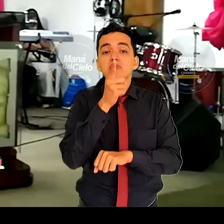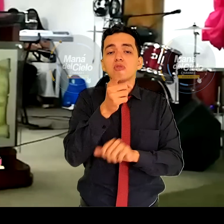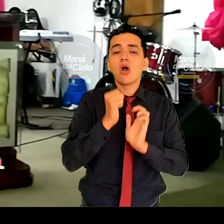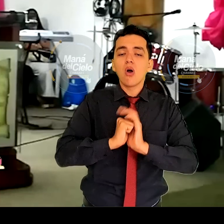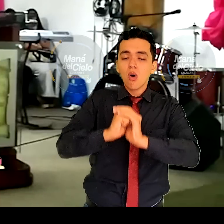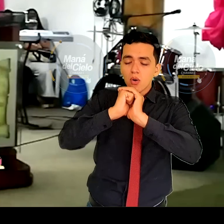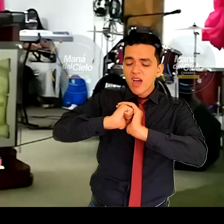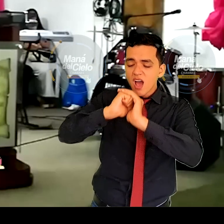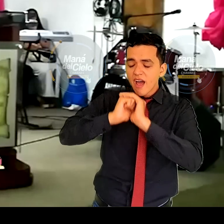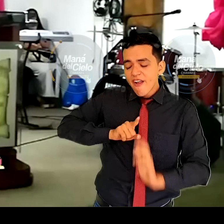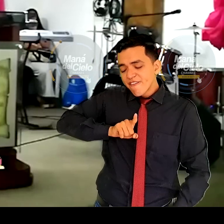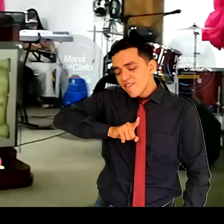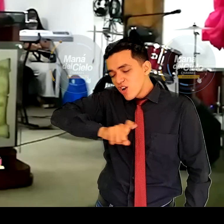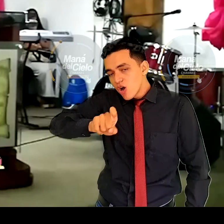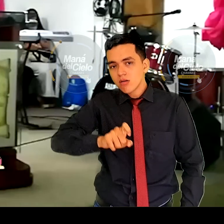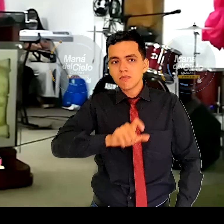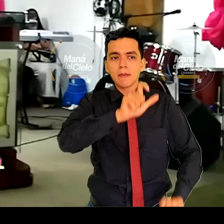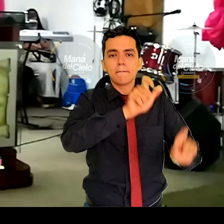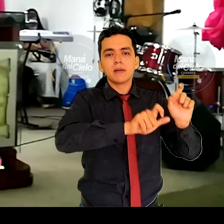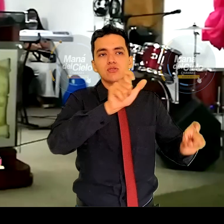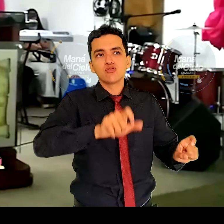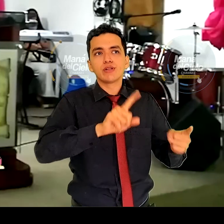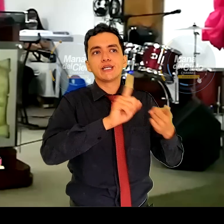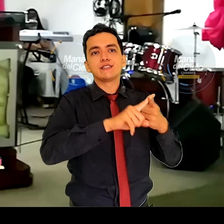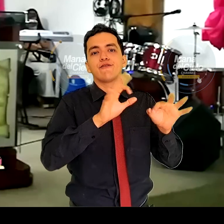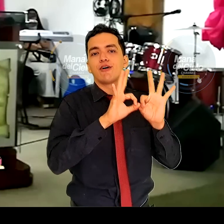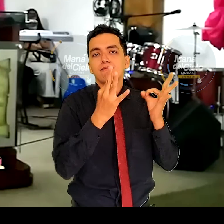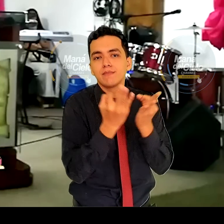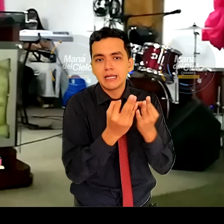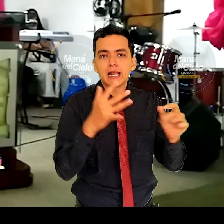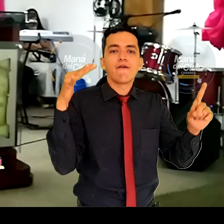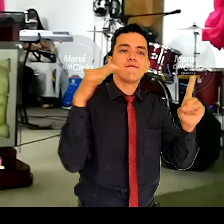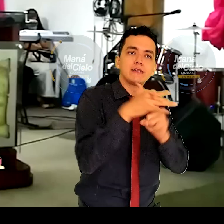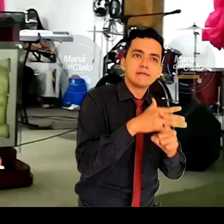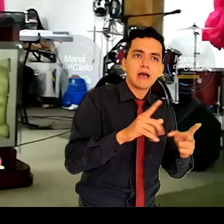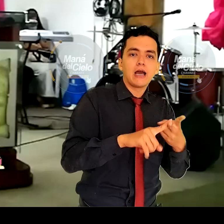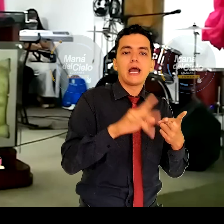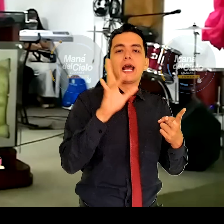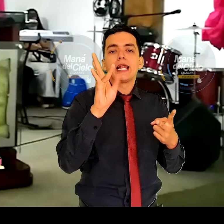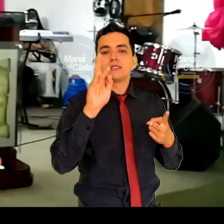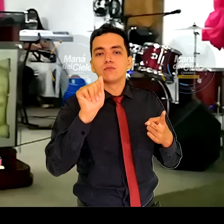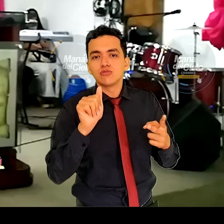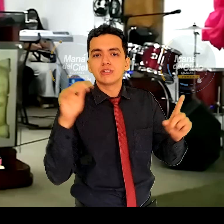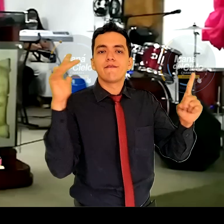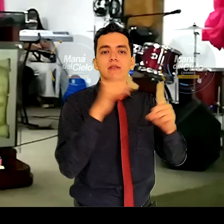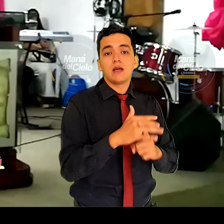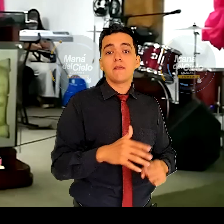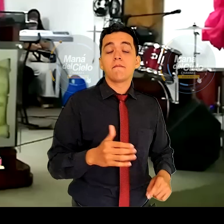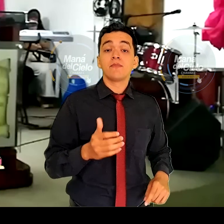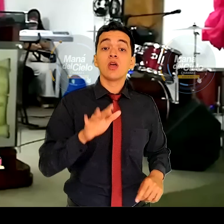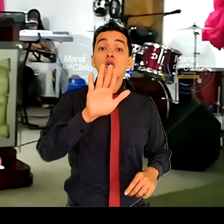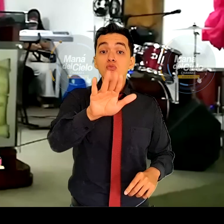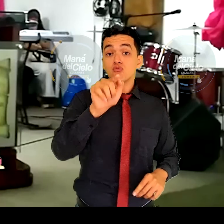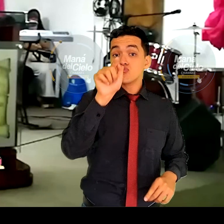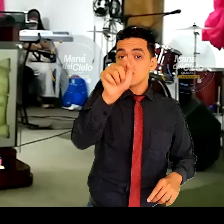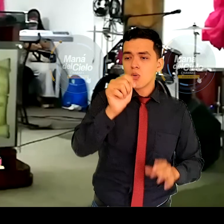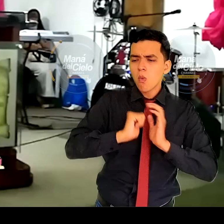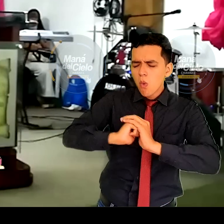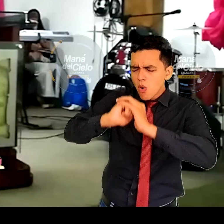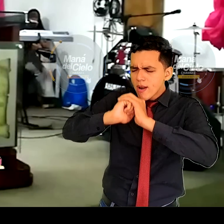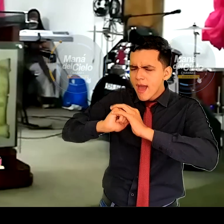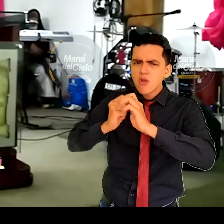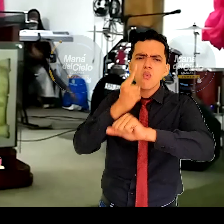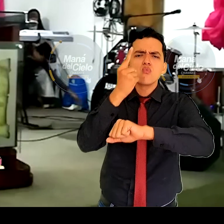Y entonces, de toda forma, la gente que nos está viendo orar, ellos están esperando un cambio, porque déjenme decirle, hermanos, que la